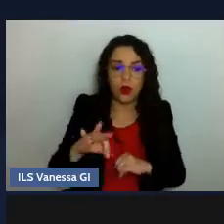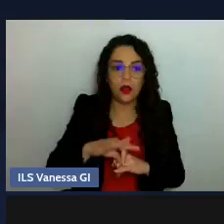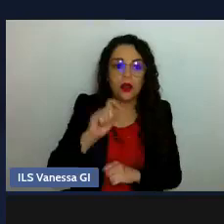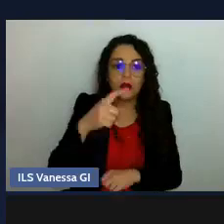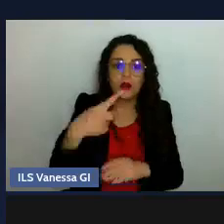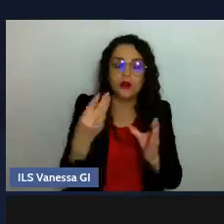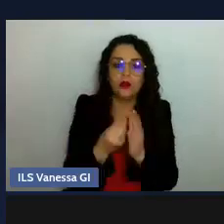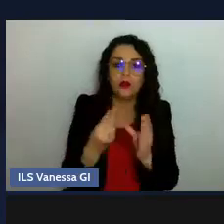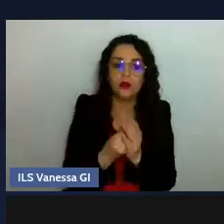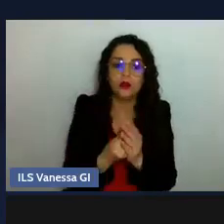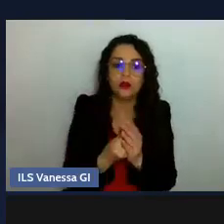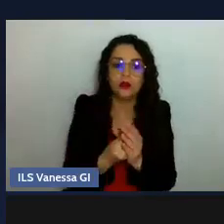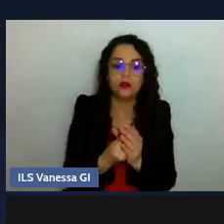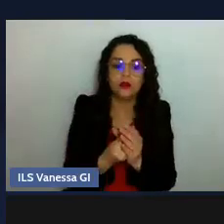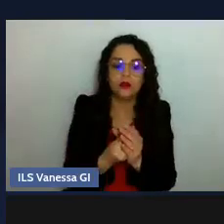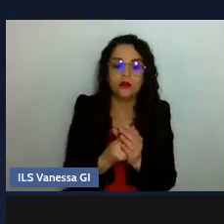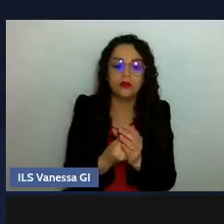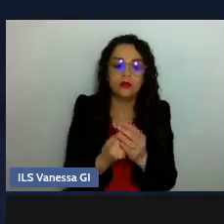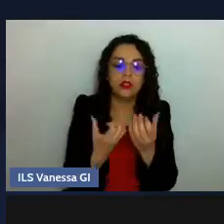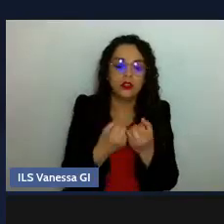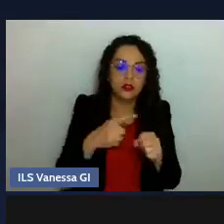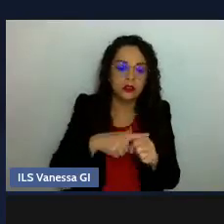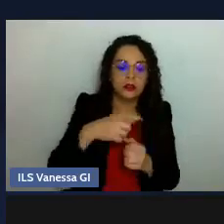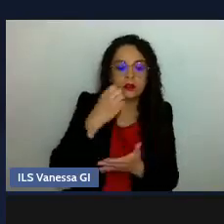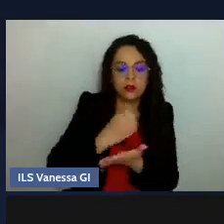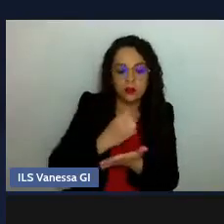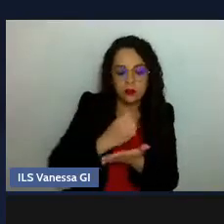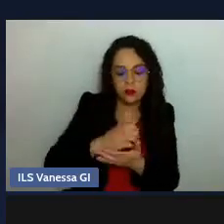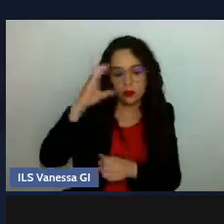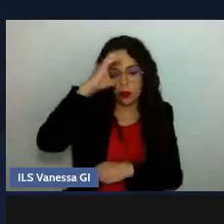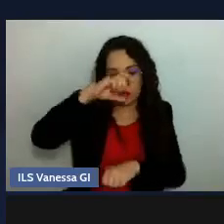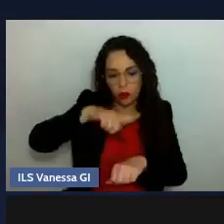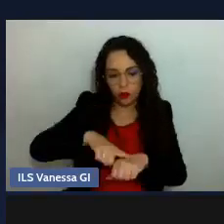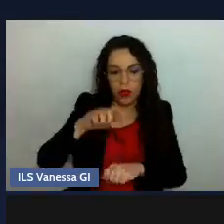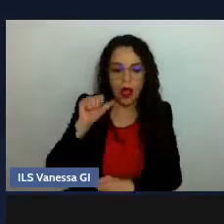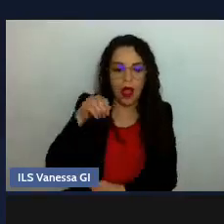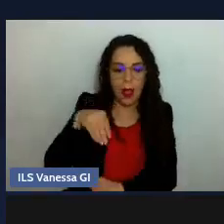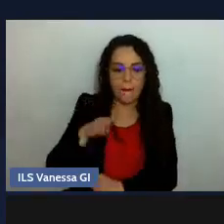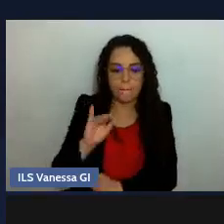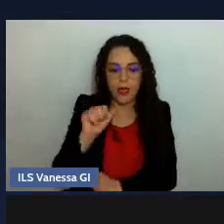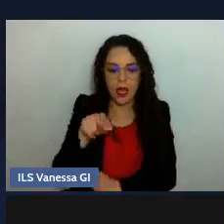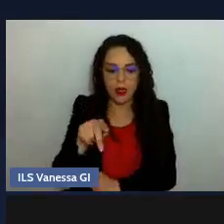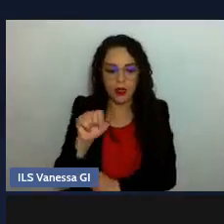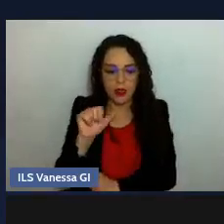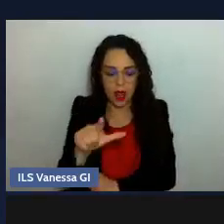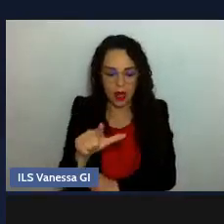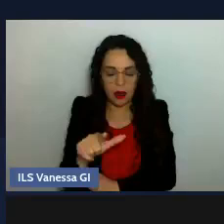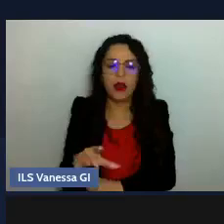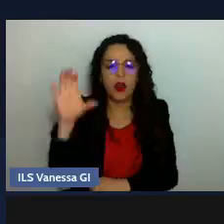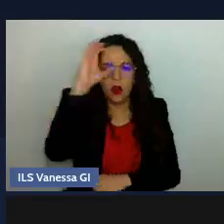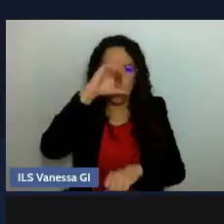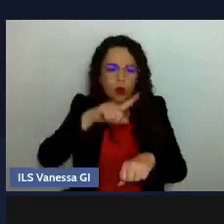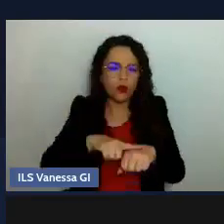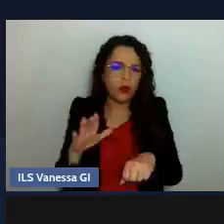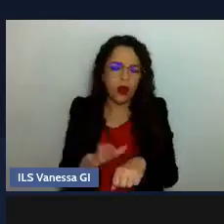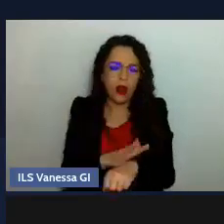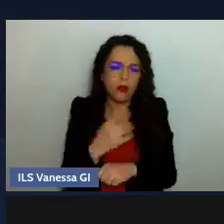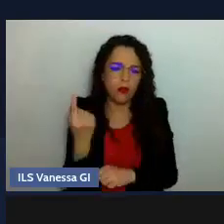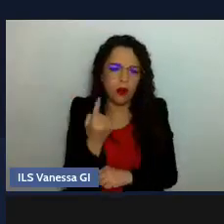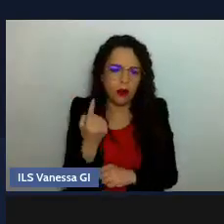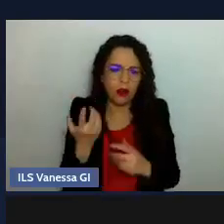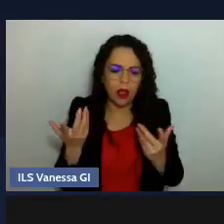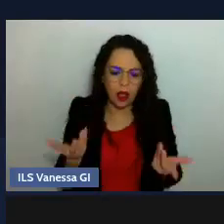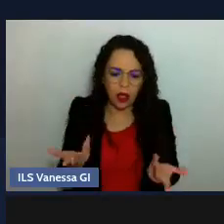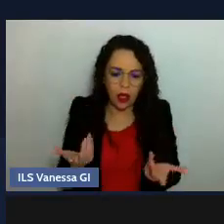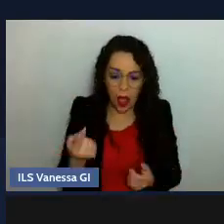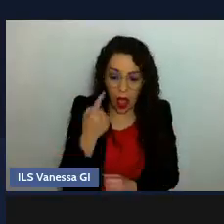socioeconómicas, culturales y ambientales, ¿no? En este caso es culturales, porque sea culturales lo podemos ver